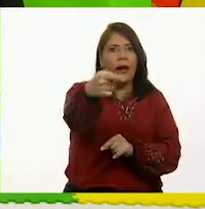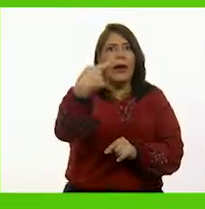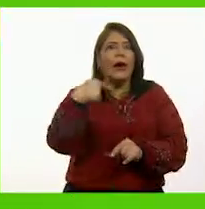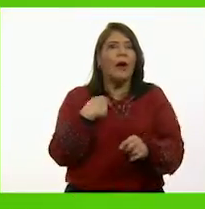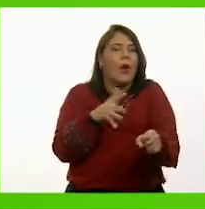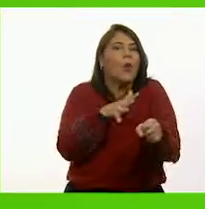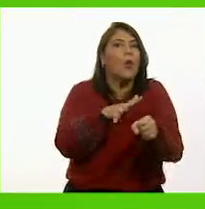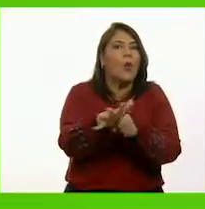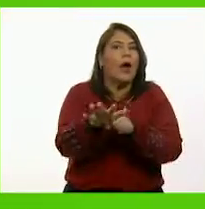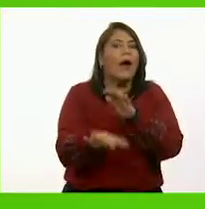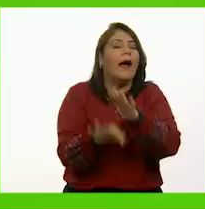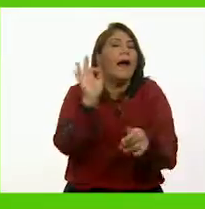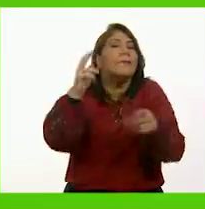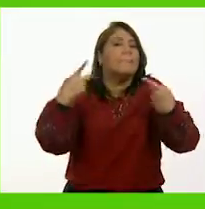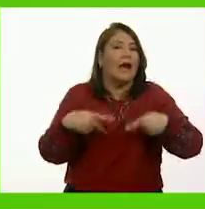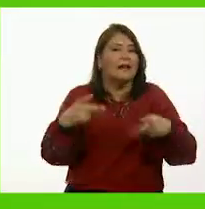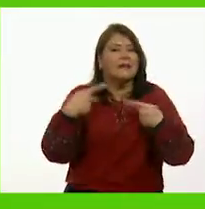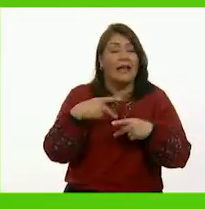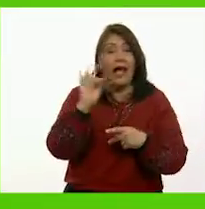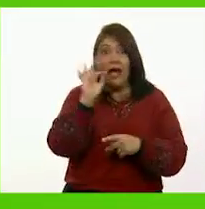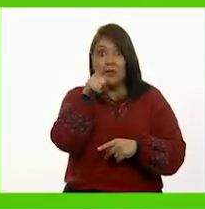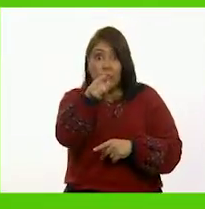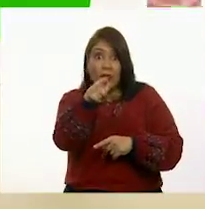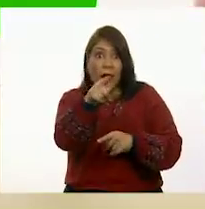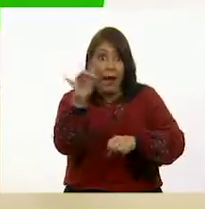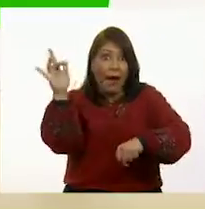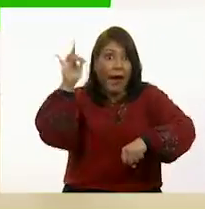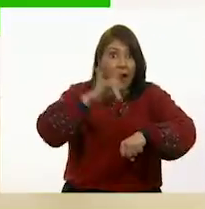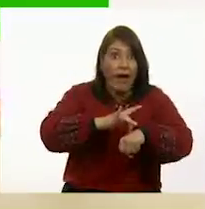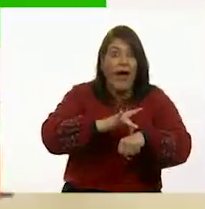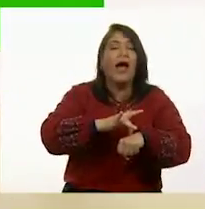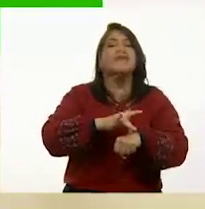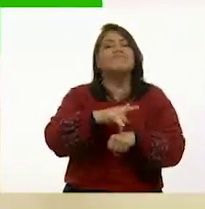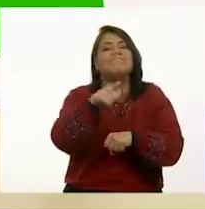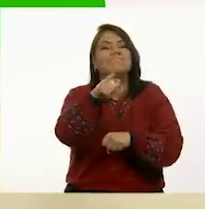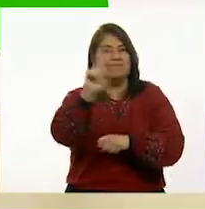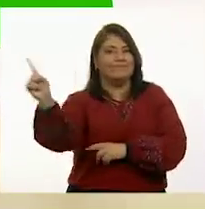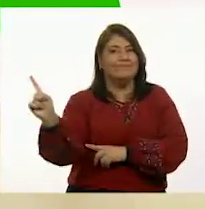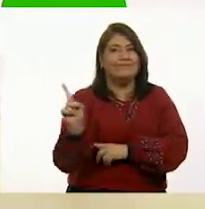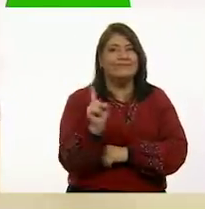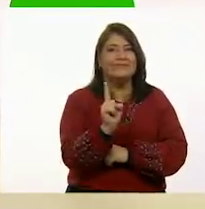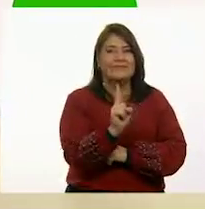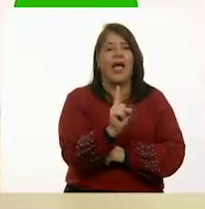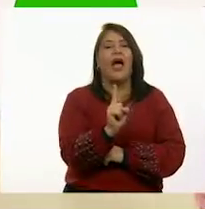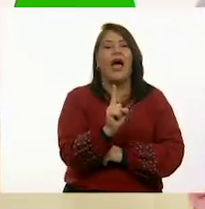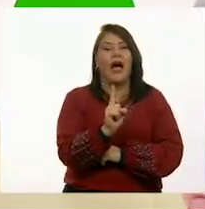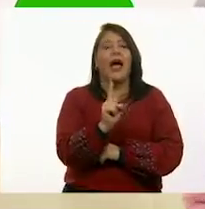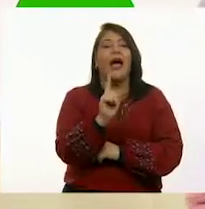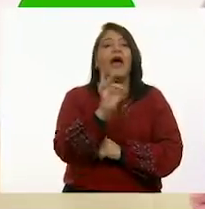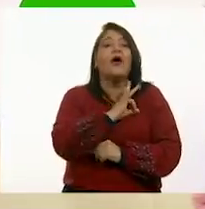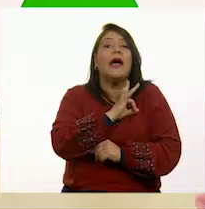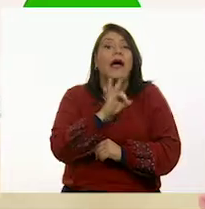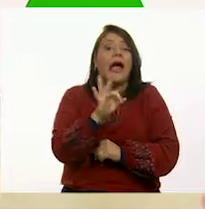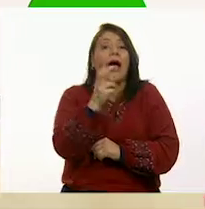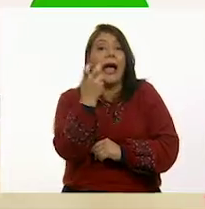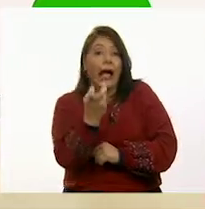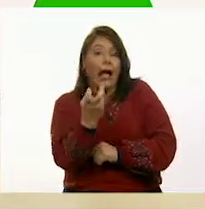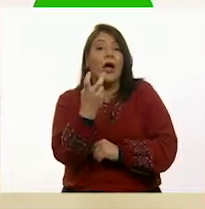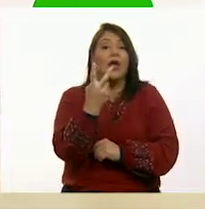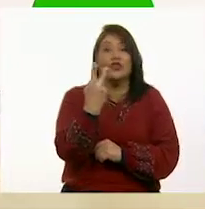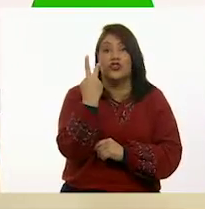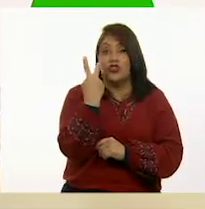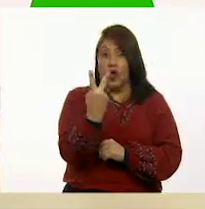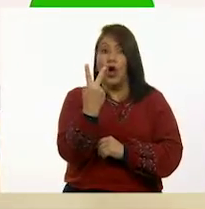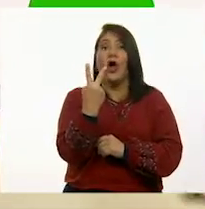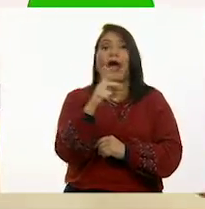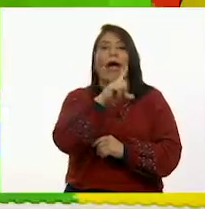Cúcara, mácara, títere fue. Si a ti te toca, al centro irás. Esta vez son